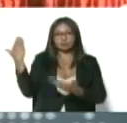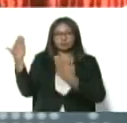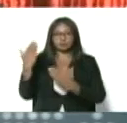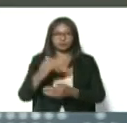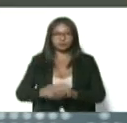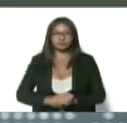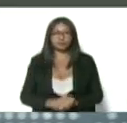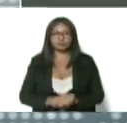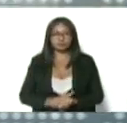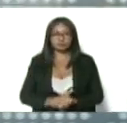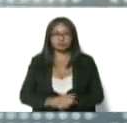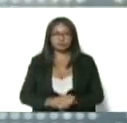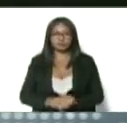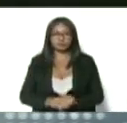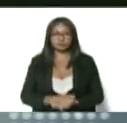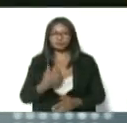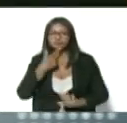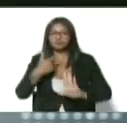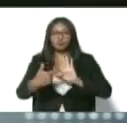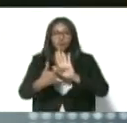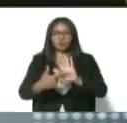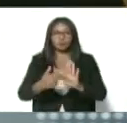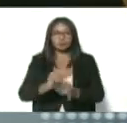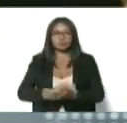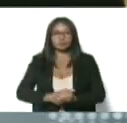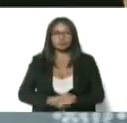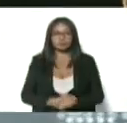puede mostrar desde allá para adelante